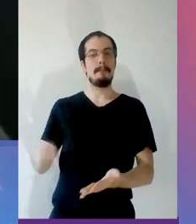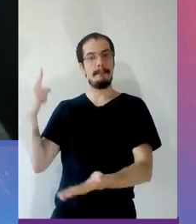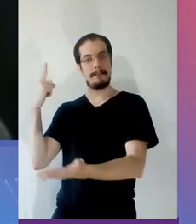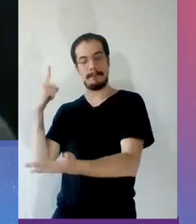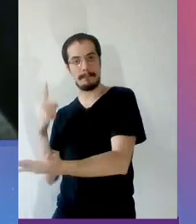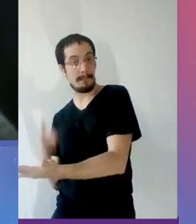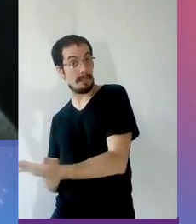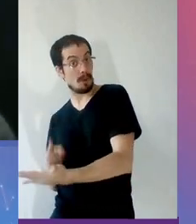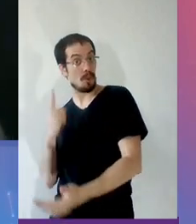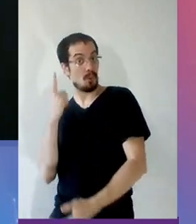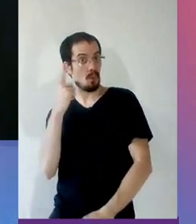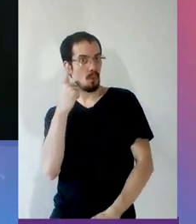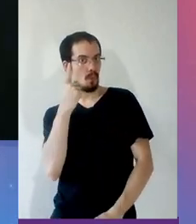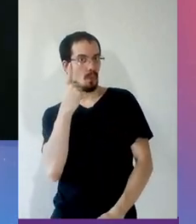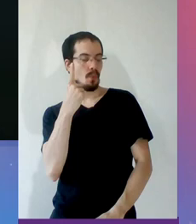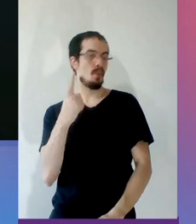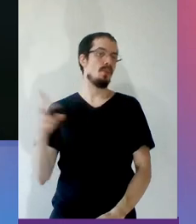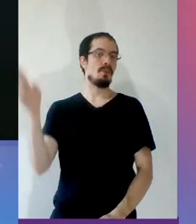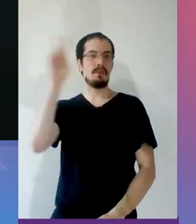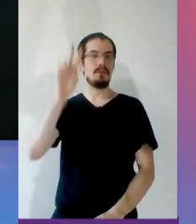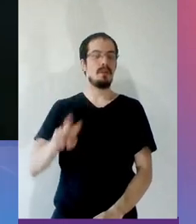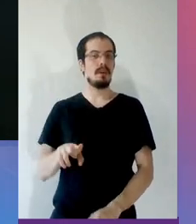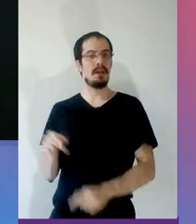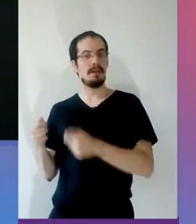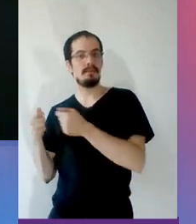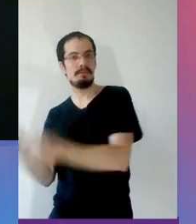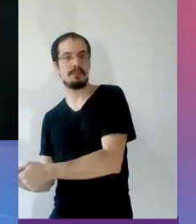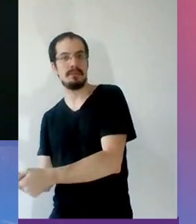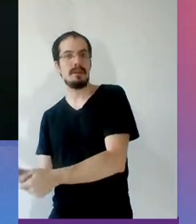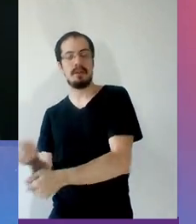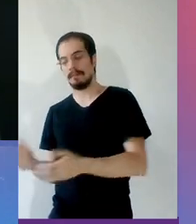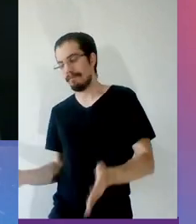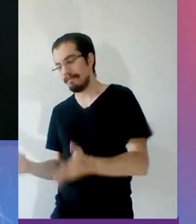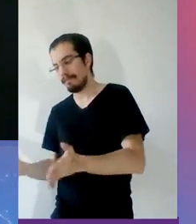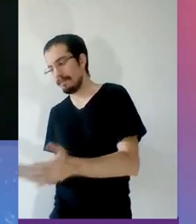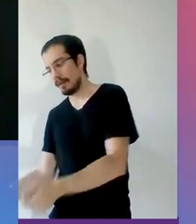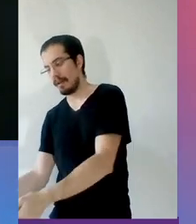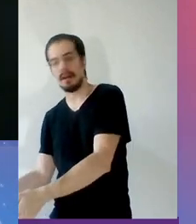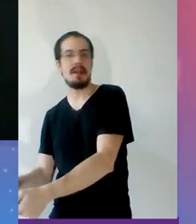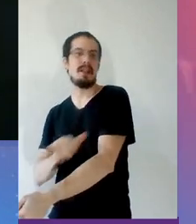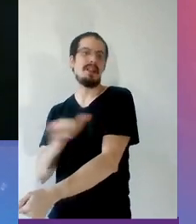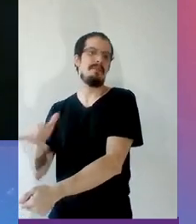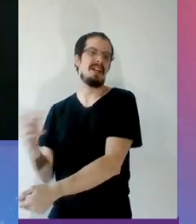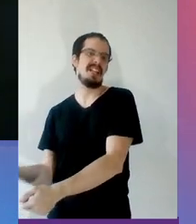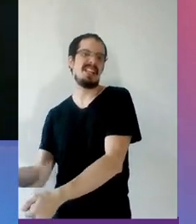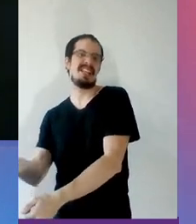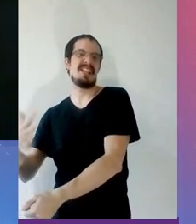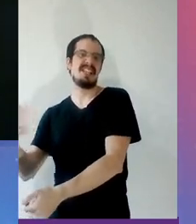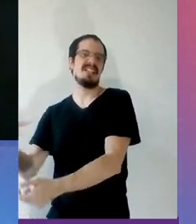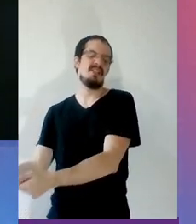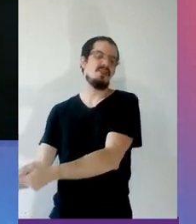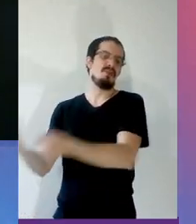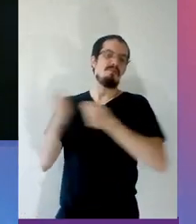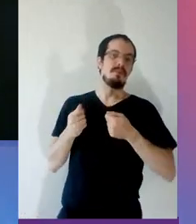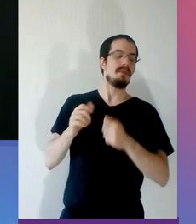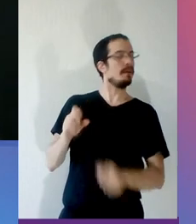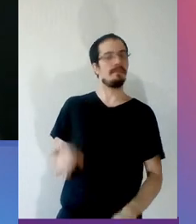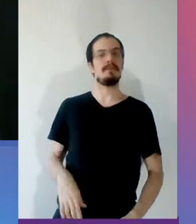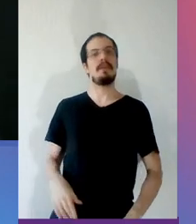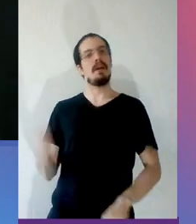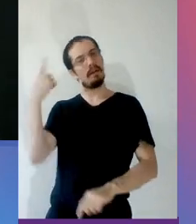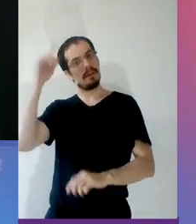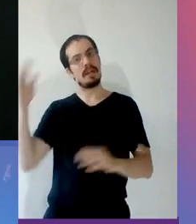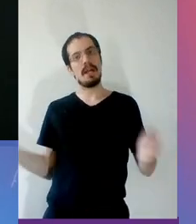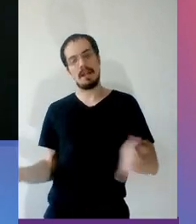dólares. En cambio, ya en el periodo escolar, la tasa de retorno es más o menos de 2 o 3. Siempre hay retorno hasta